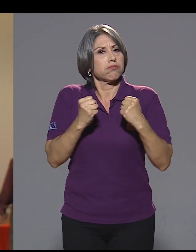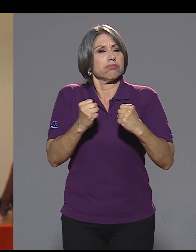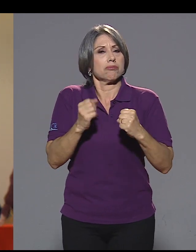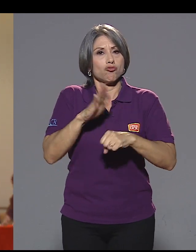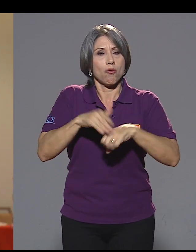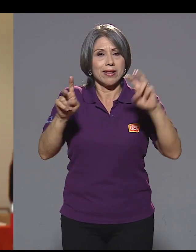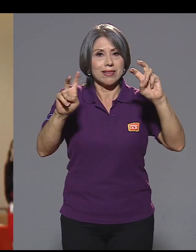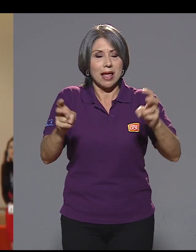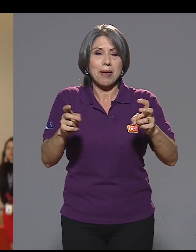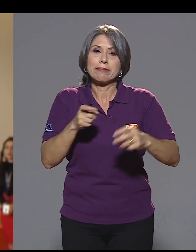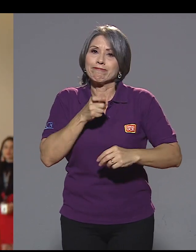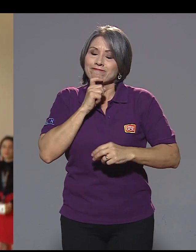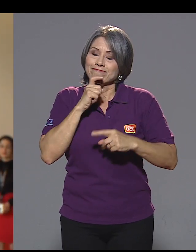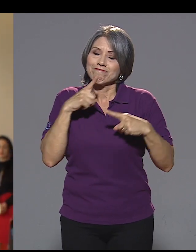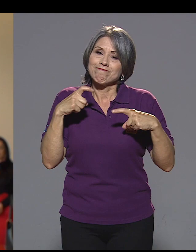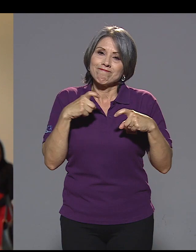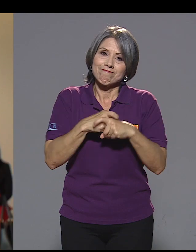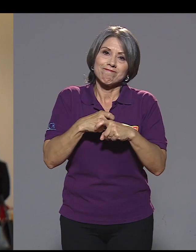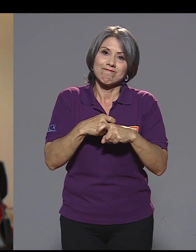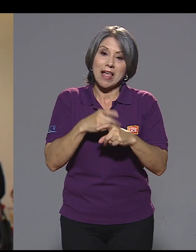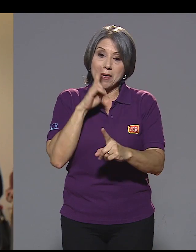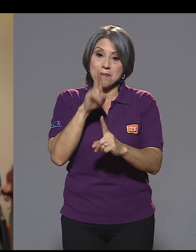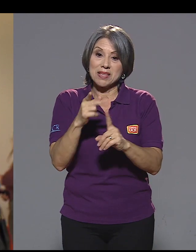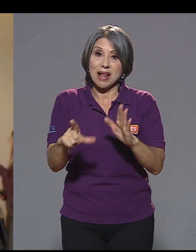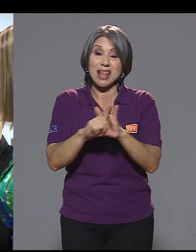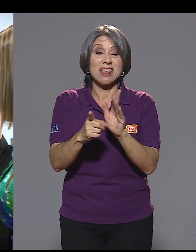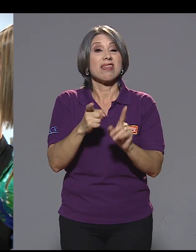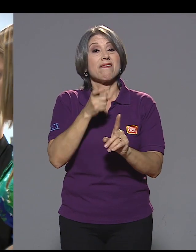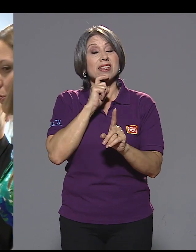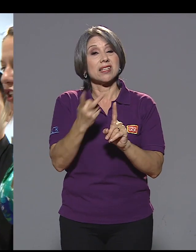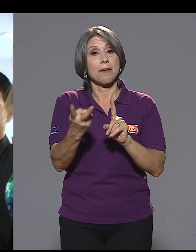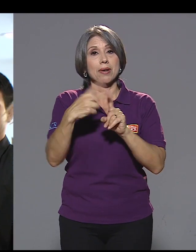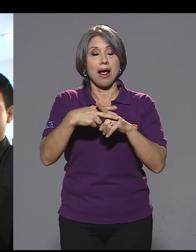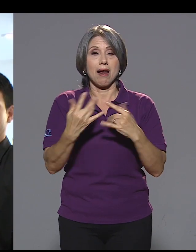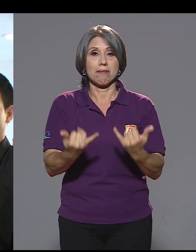en la materia ha dificultado la aplicación de la misma ley hasta el momento.